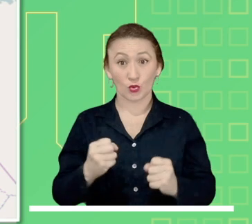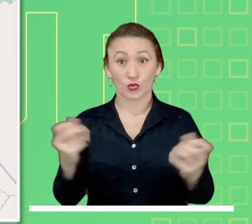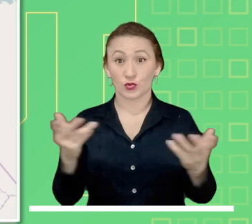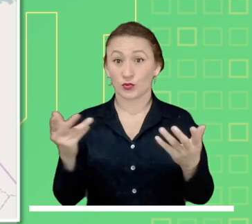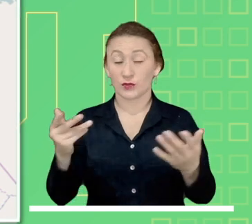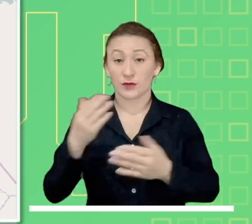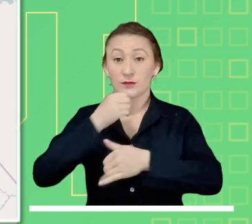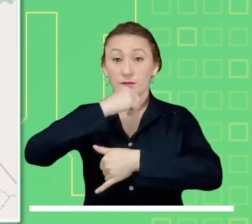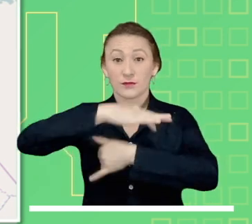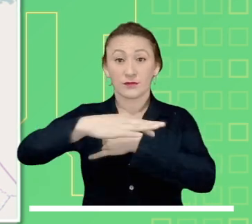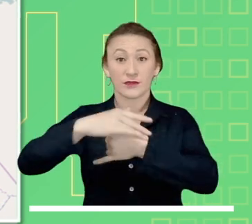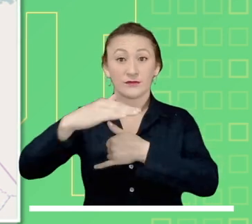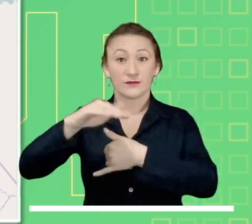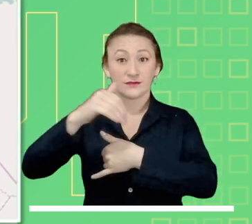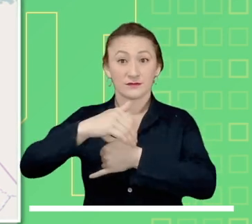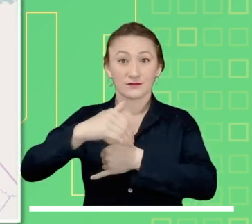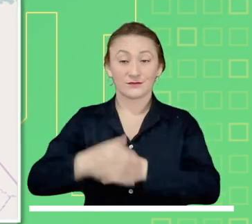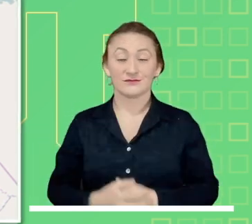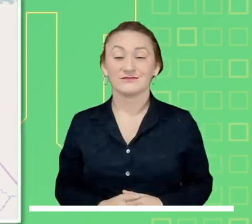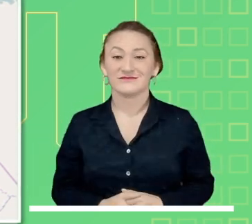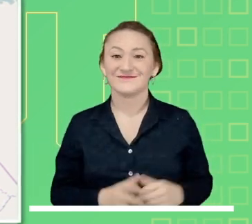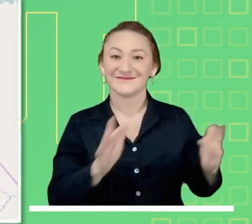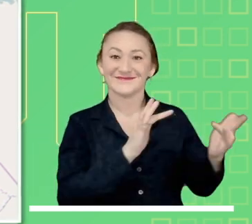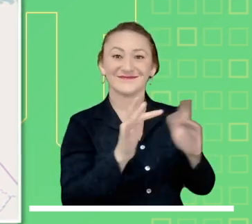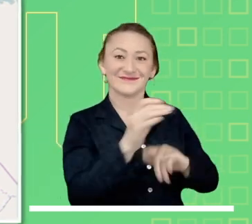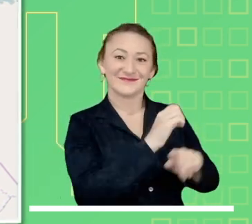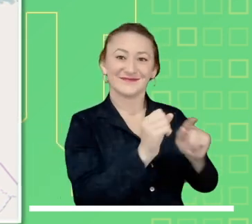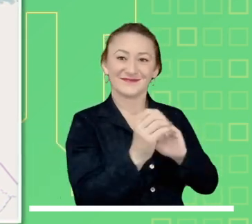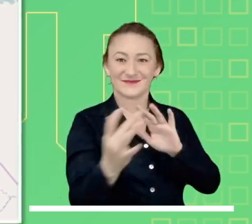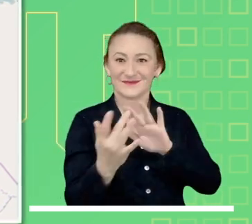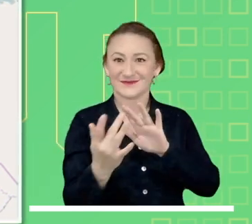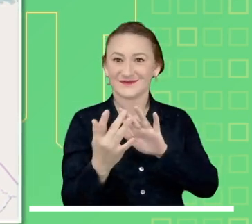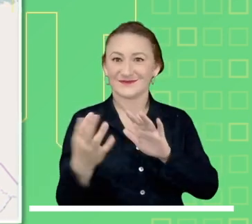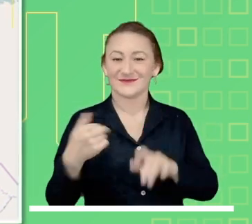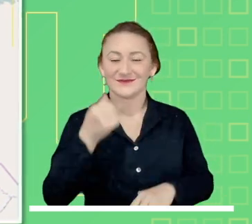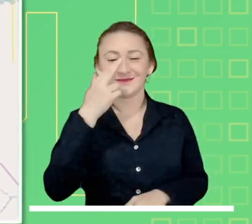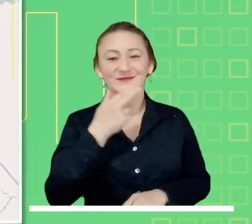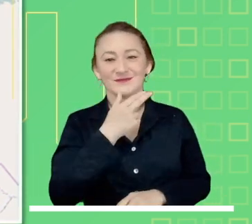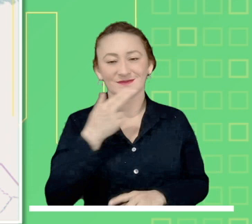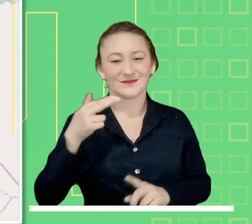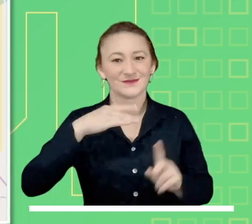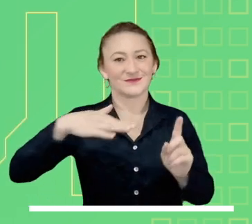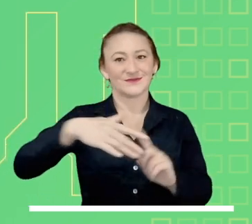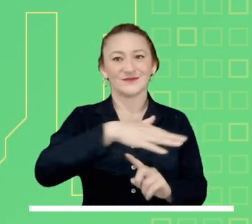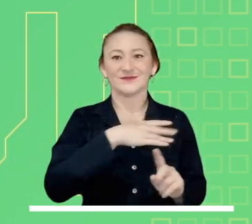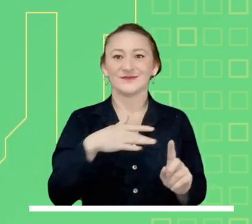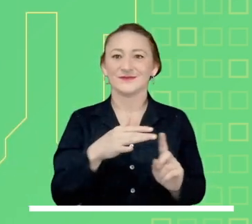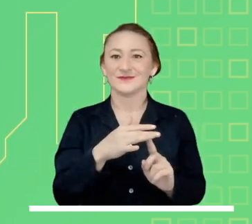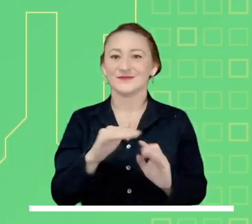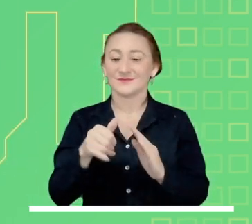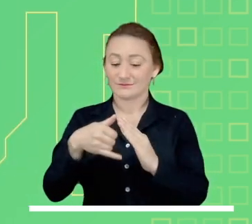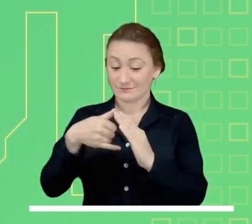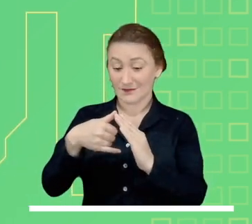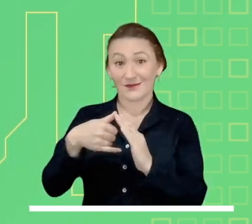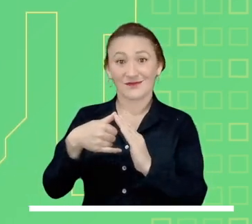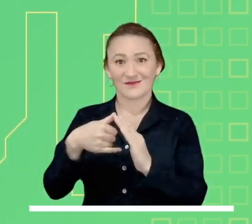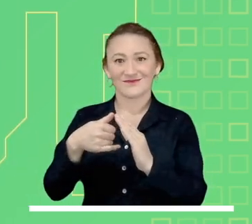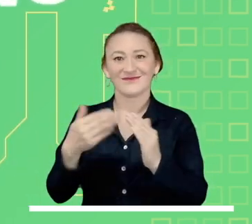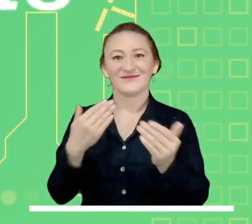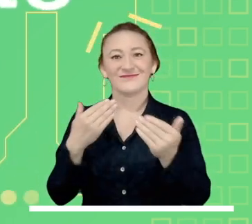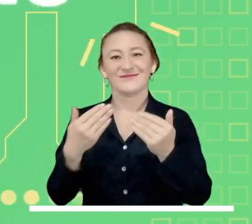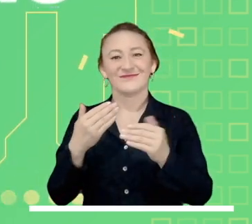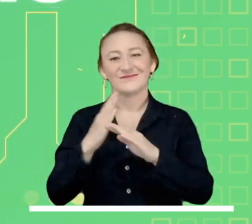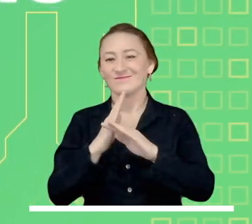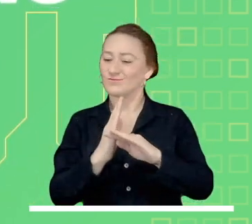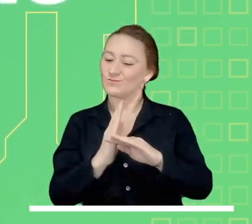Alerta roja por incremento de la velocidad del viento y la altura de oleaje en el centro del Mar Caribe. Los esperamos